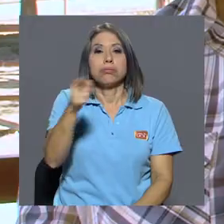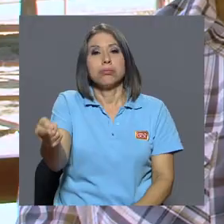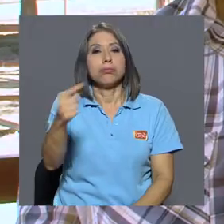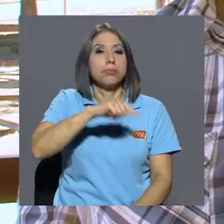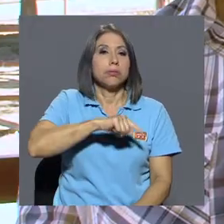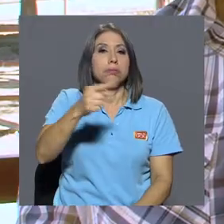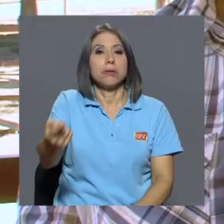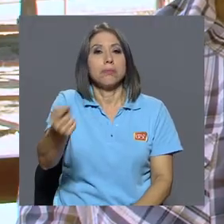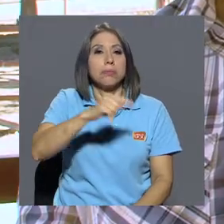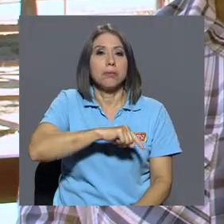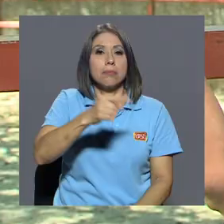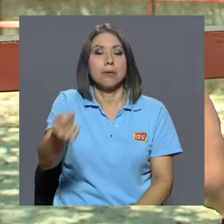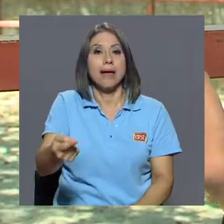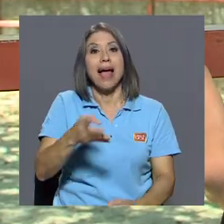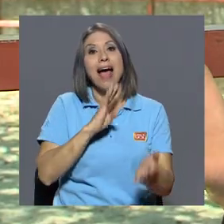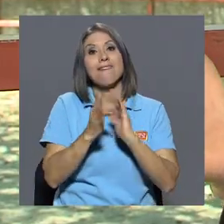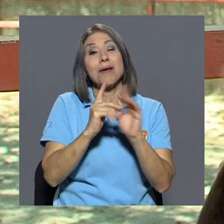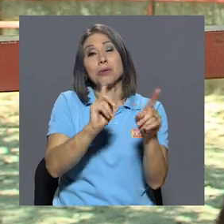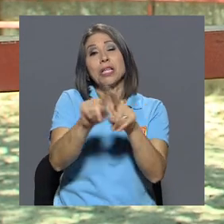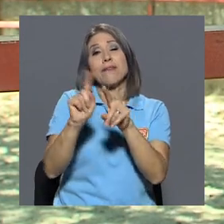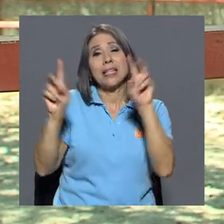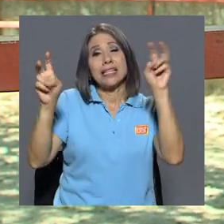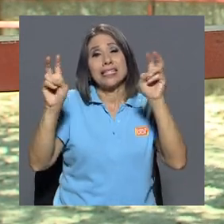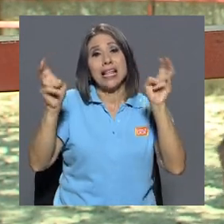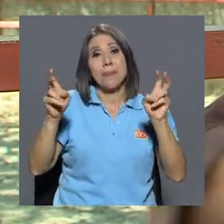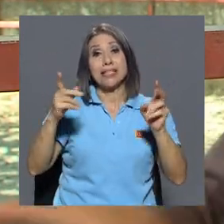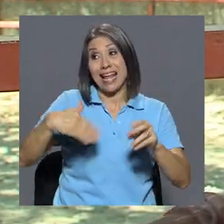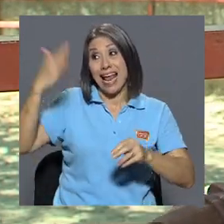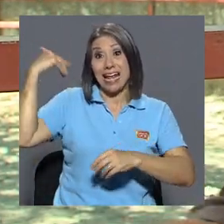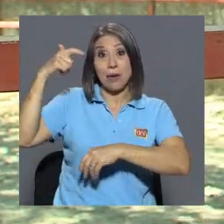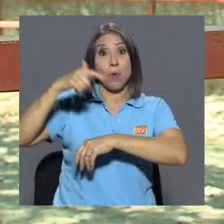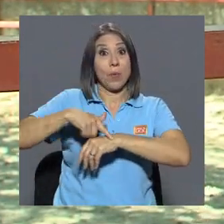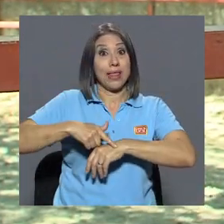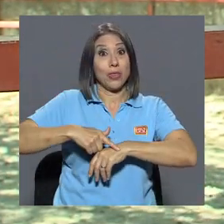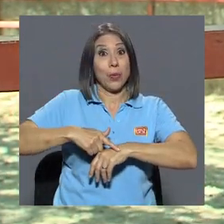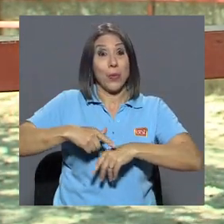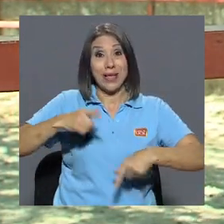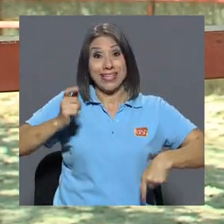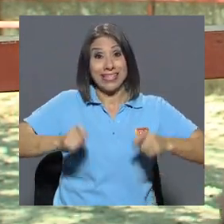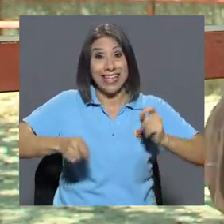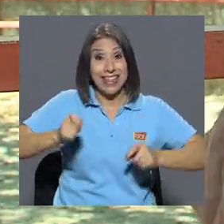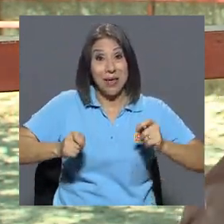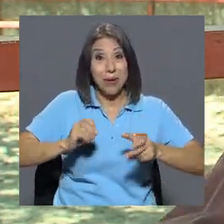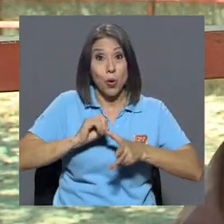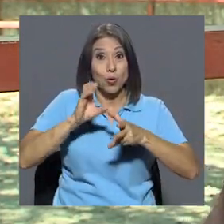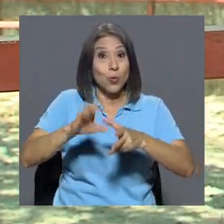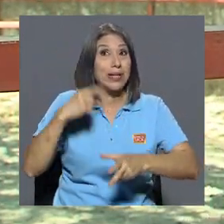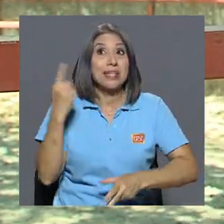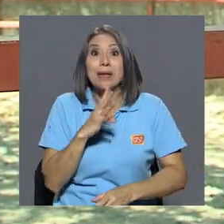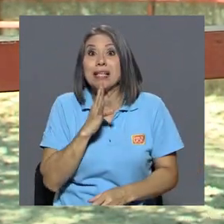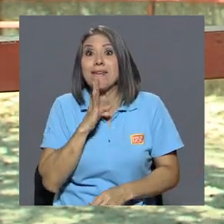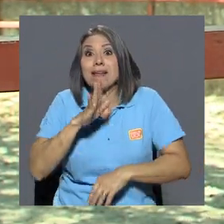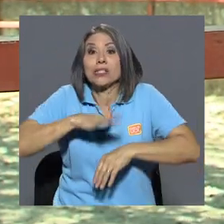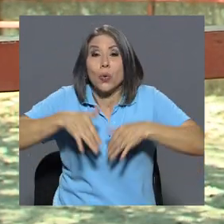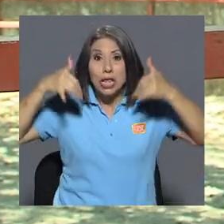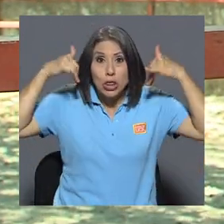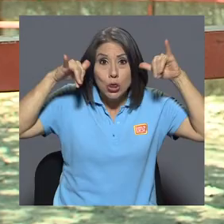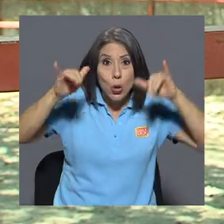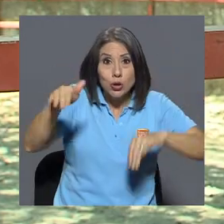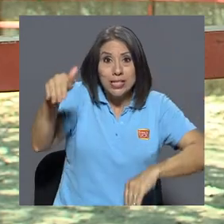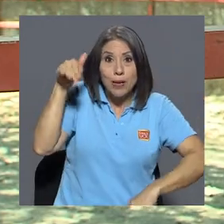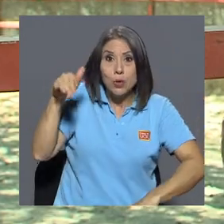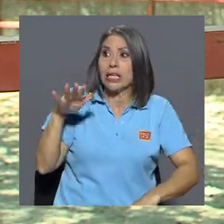eso, llegaba septiembre, octubre, los Toros de Zapote eran el tema. Y me dice, ya vienen los Toros de Zapote, y usted